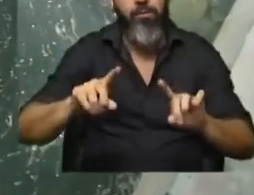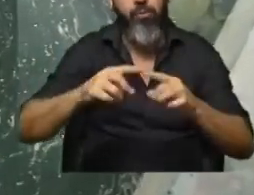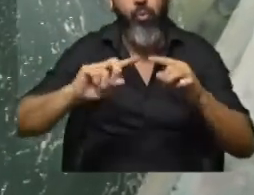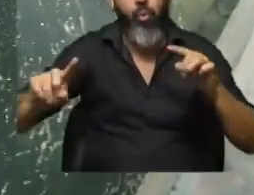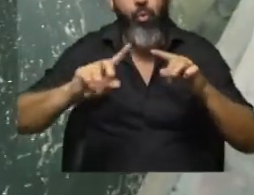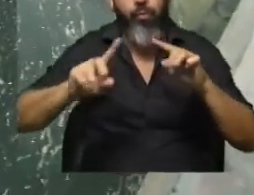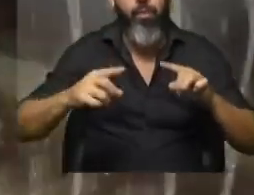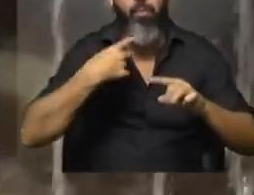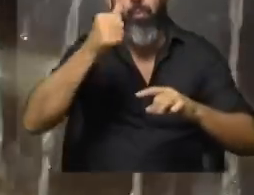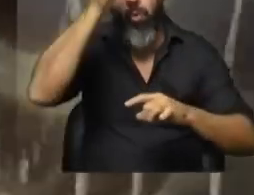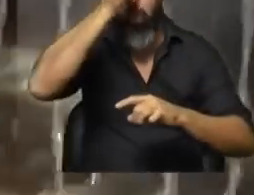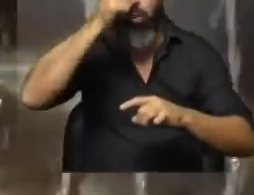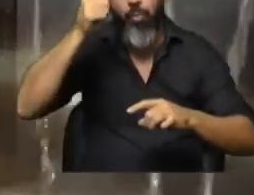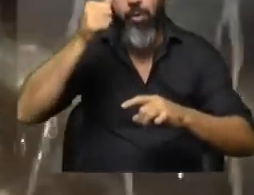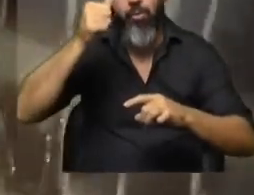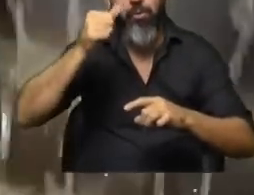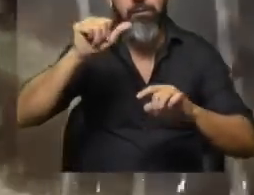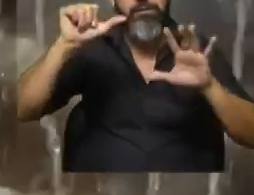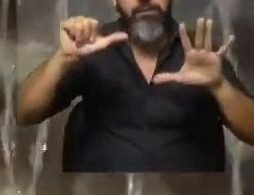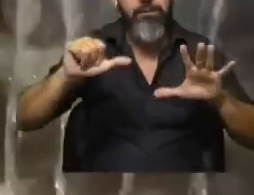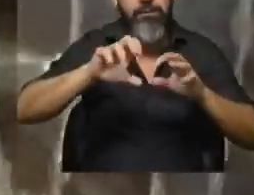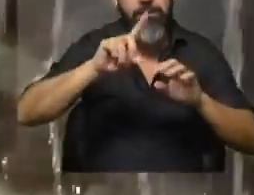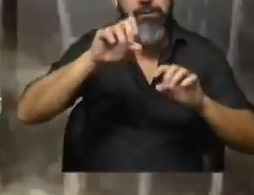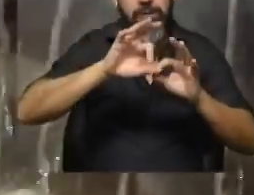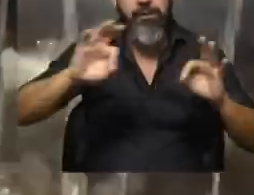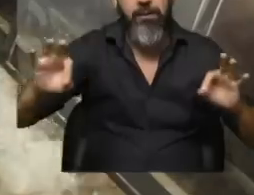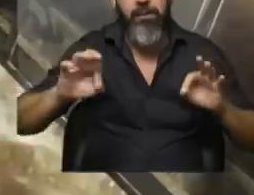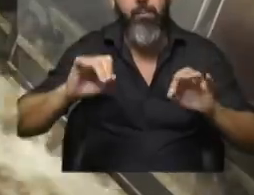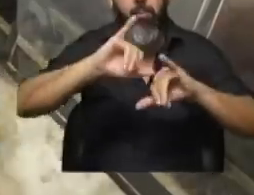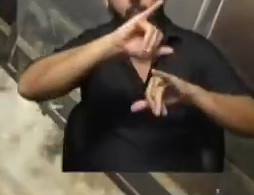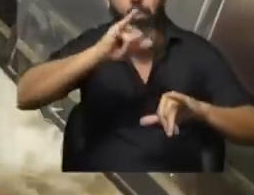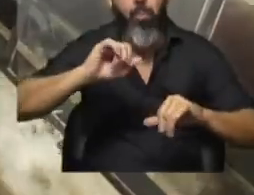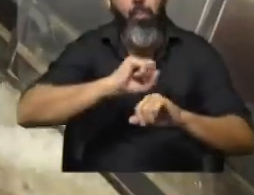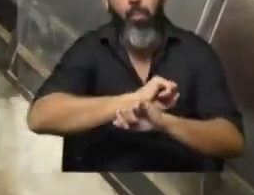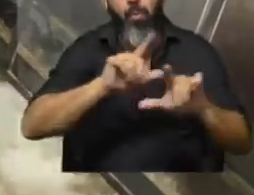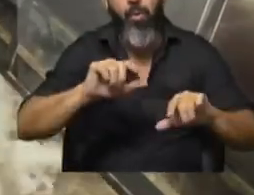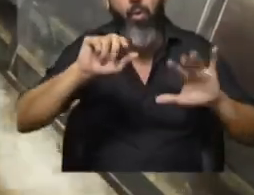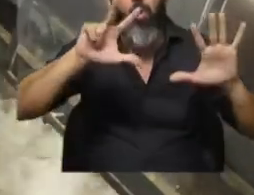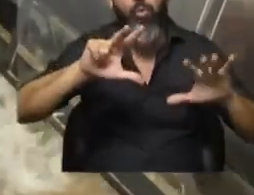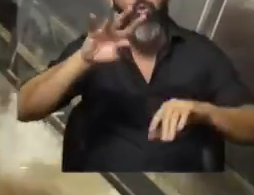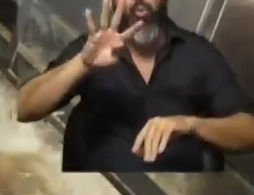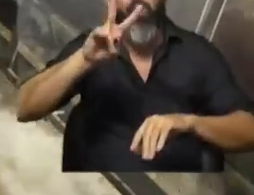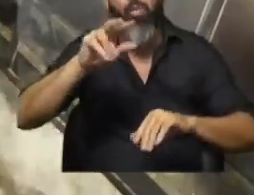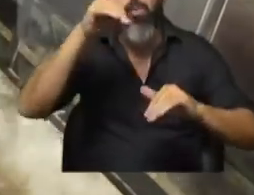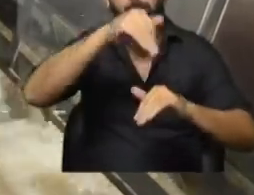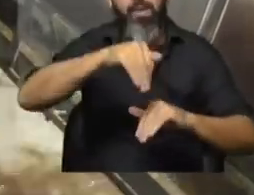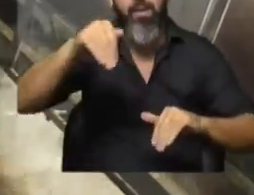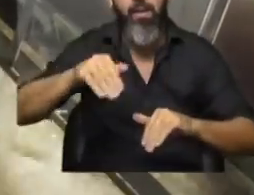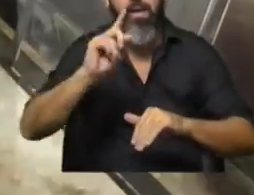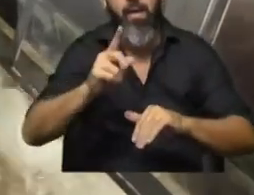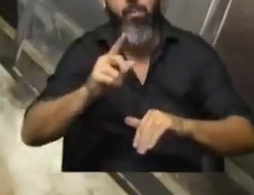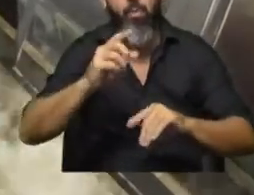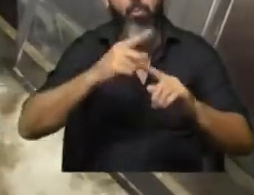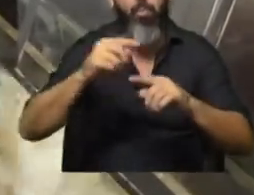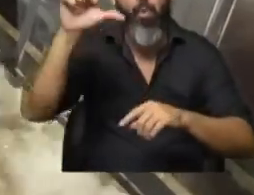por ejemplo el domingo pasado en la sexta línea de bombeo se registraron los promedios más altos con 842 miligramos de cloruro